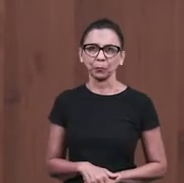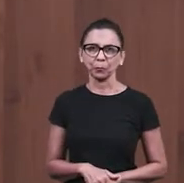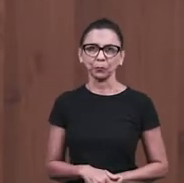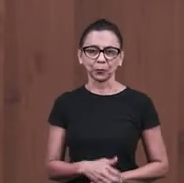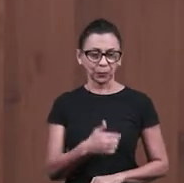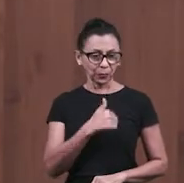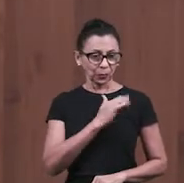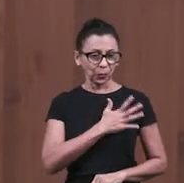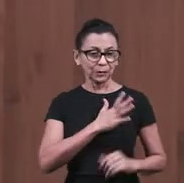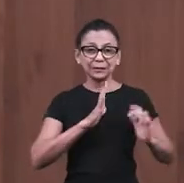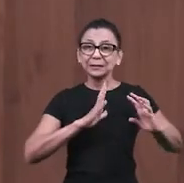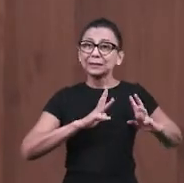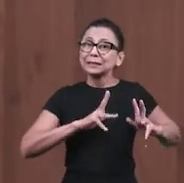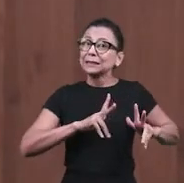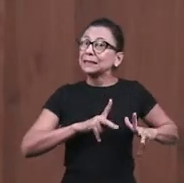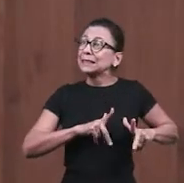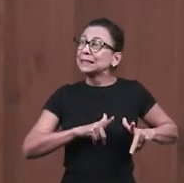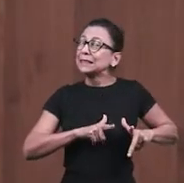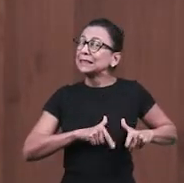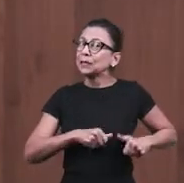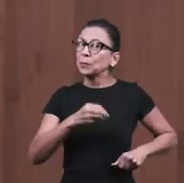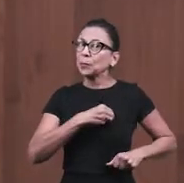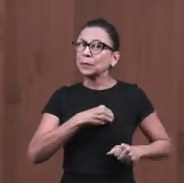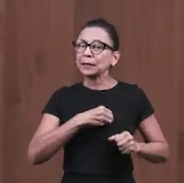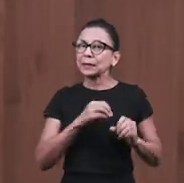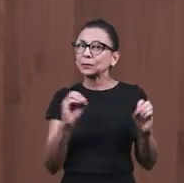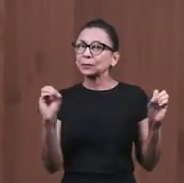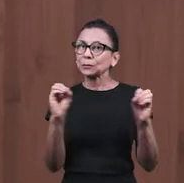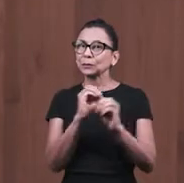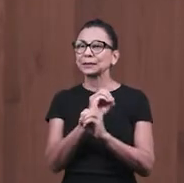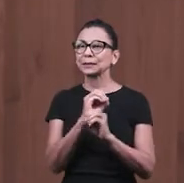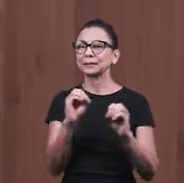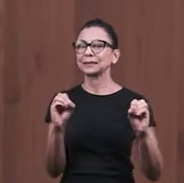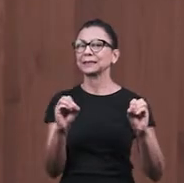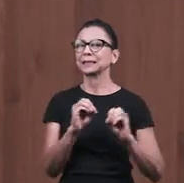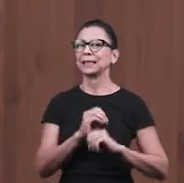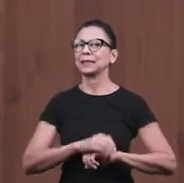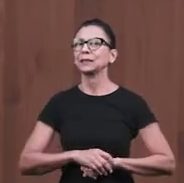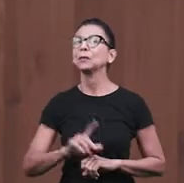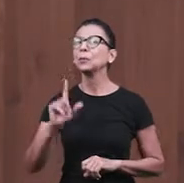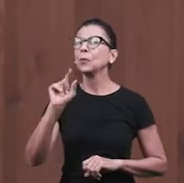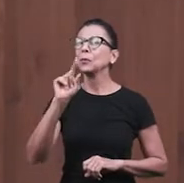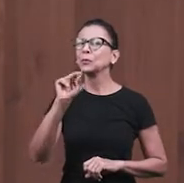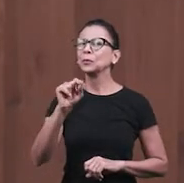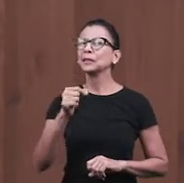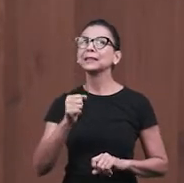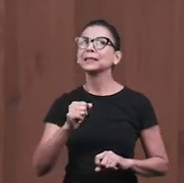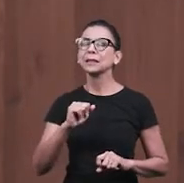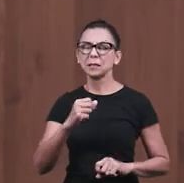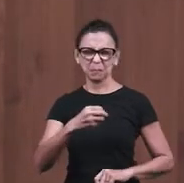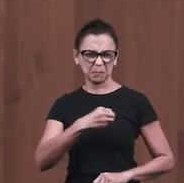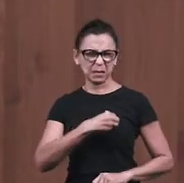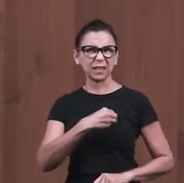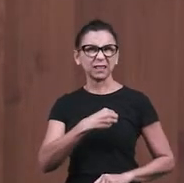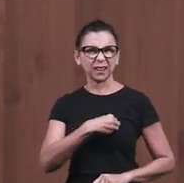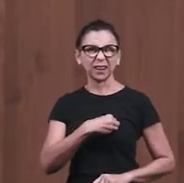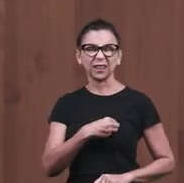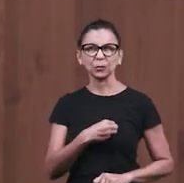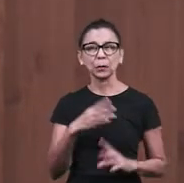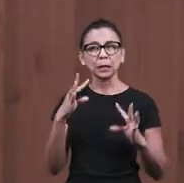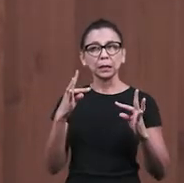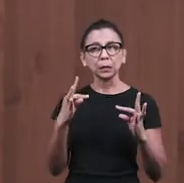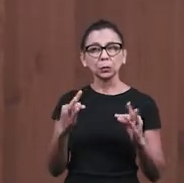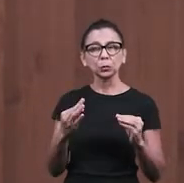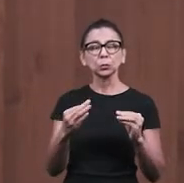Santificación es tener el corazón limpio del pecado, y pecado es todo aquello que hacemos, que